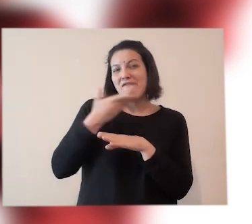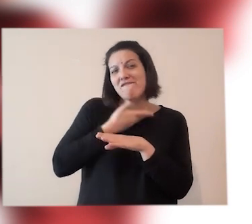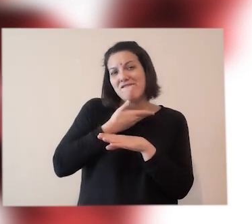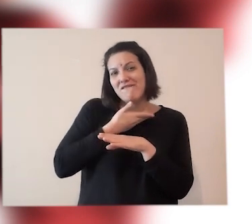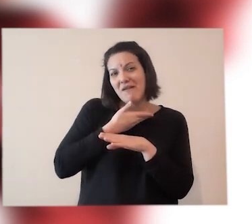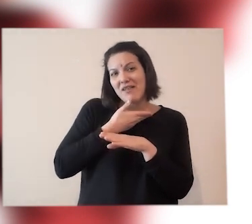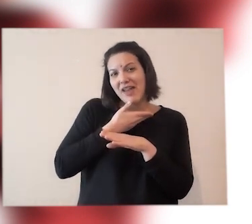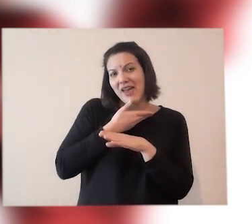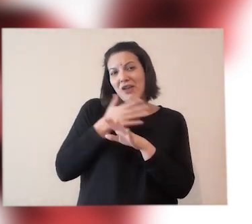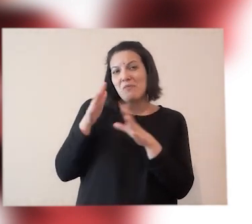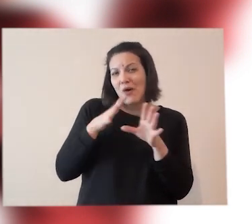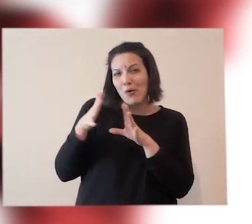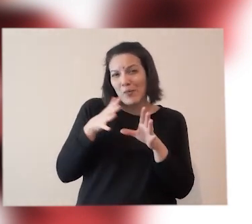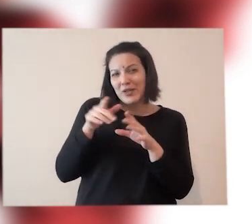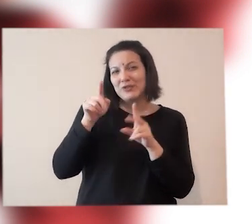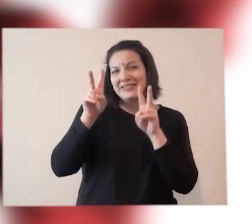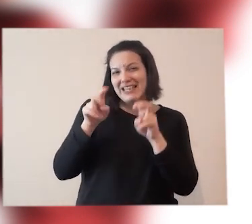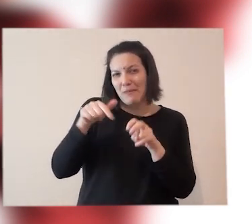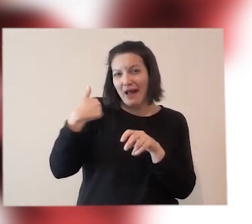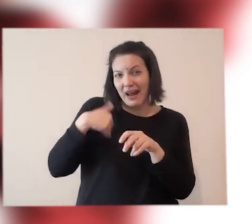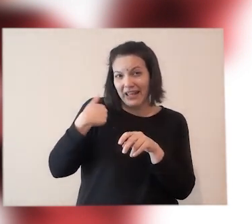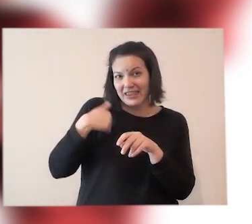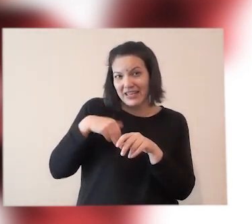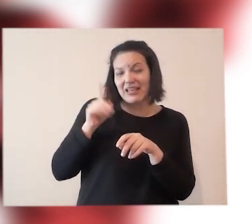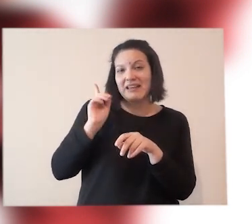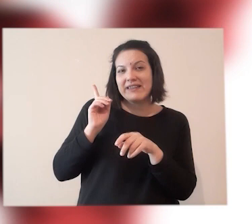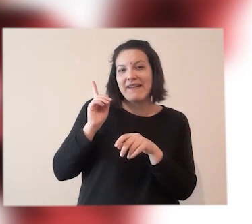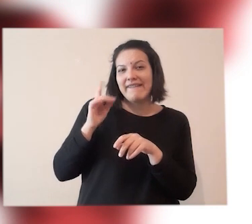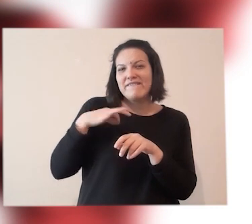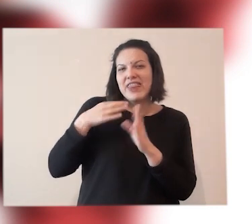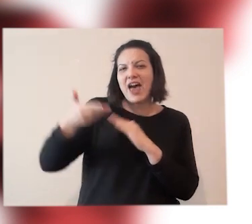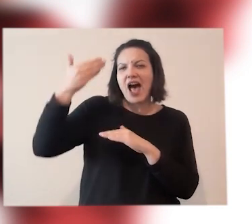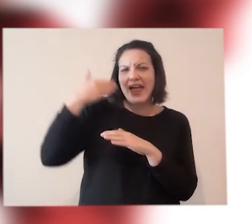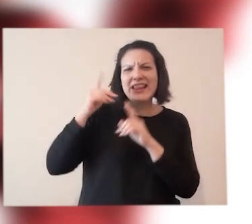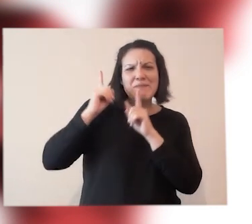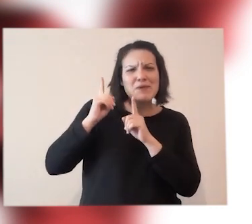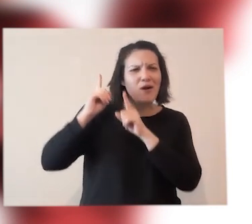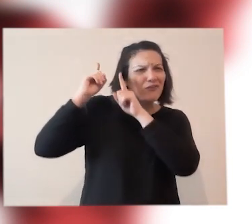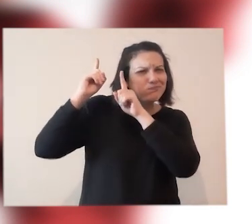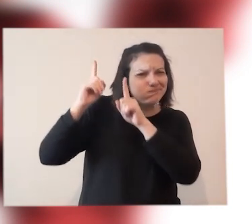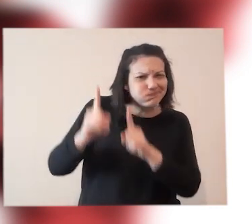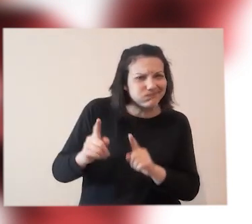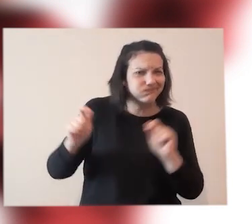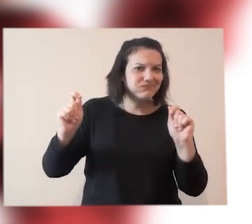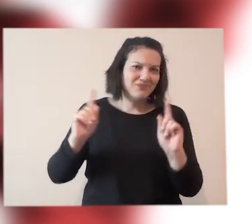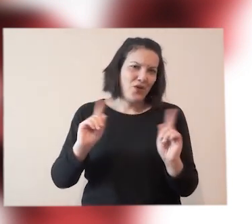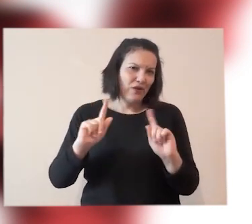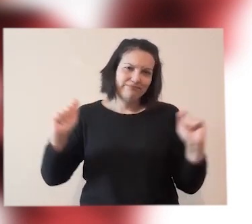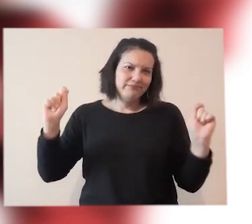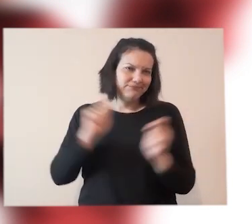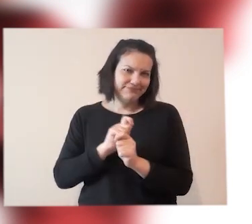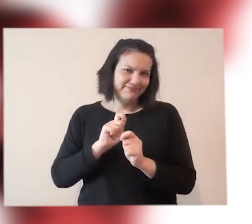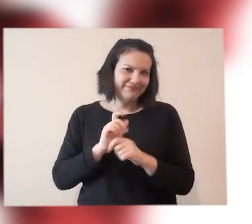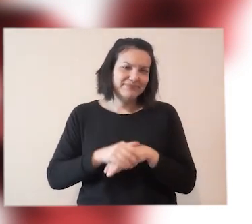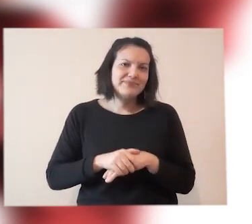alrededor de mediados de febrero, digamos, acá en Argentina, todo este proceso que por supuesto no,